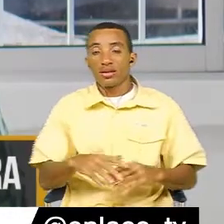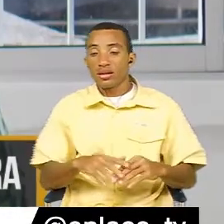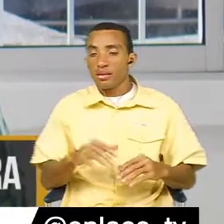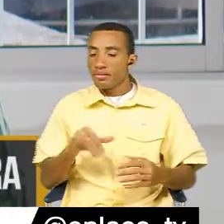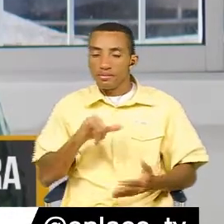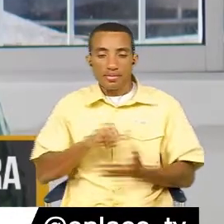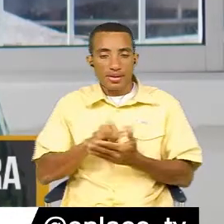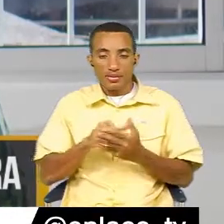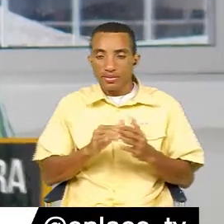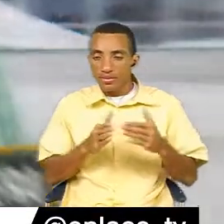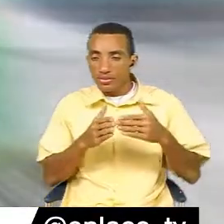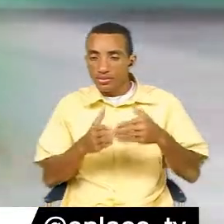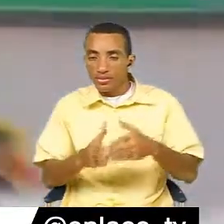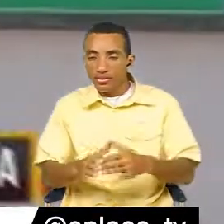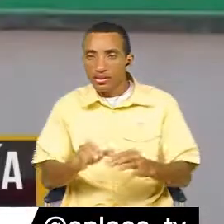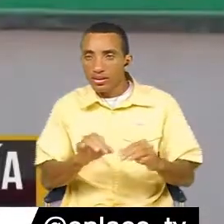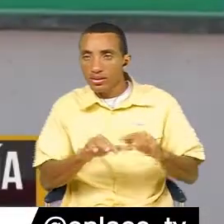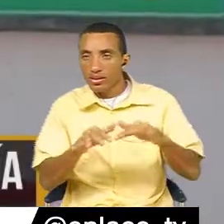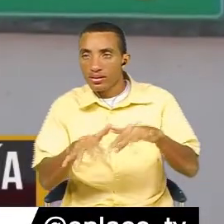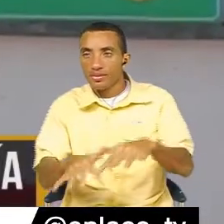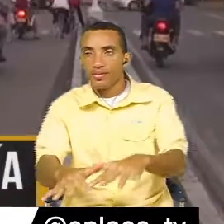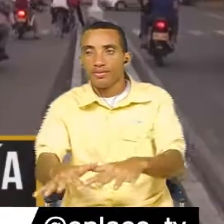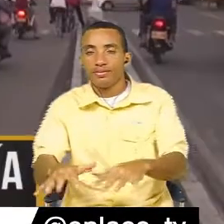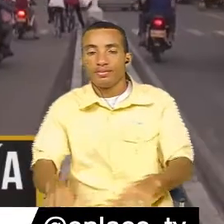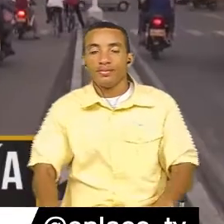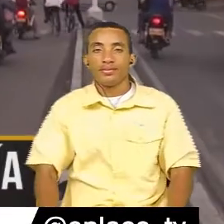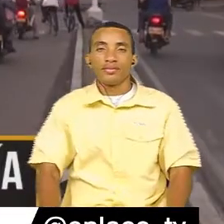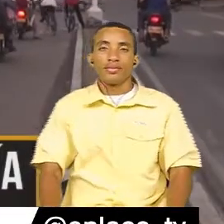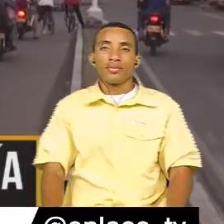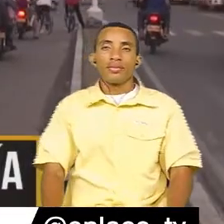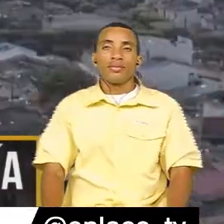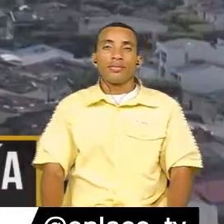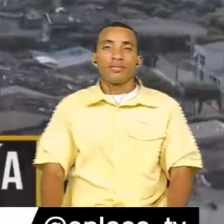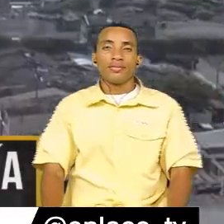directamente a la corriente de la cascajera.